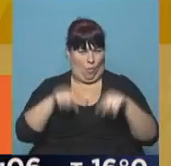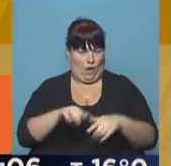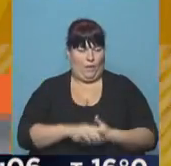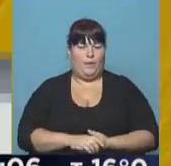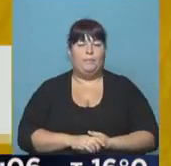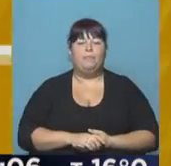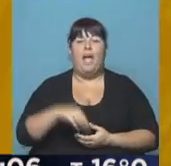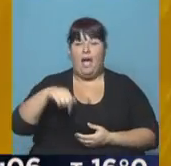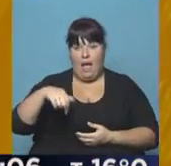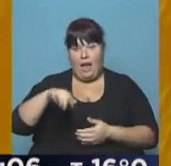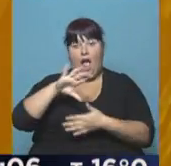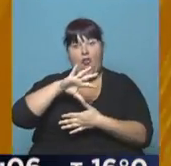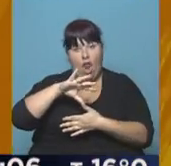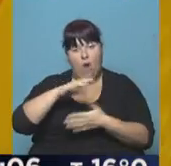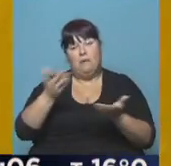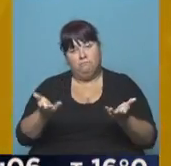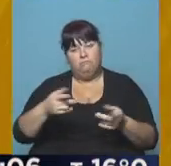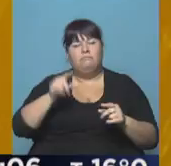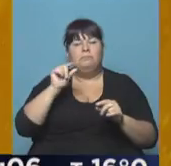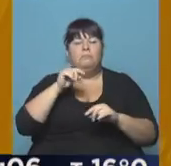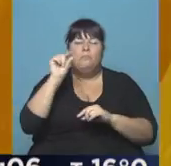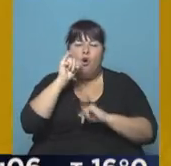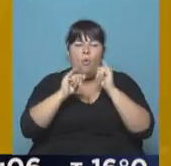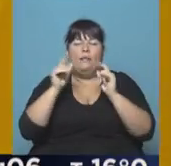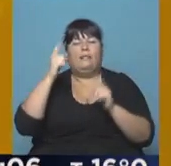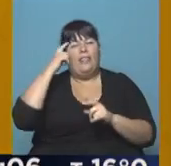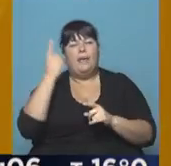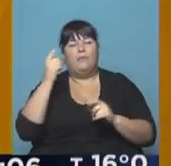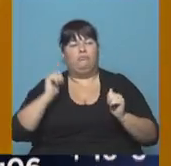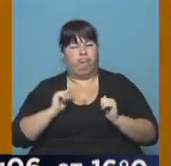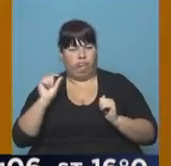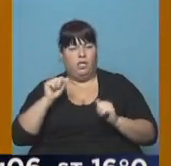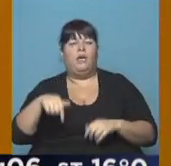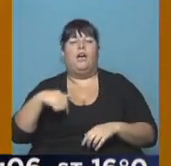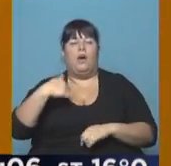aire. Aquí, en Lomas de Zamora, entonces, un mínimo receso de 10 minutos en estos